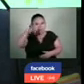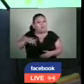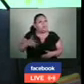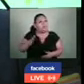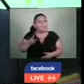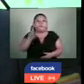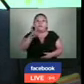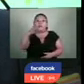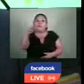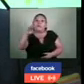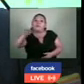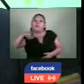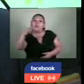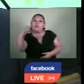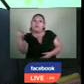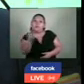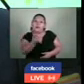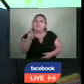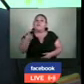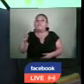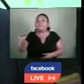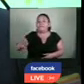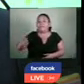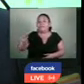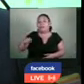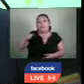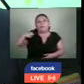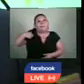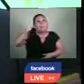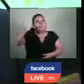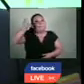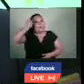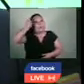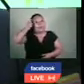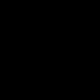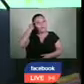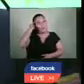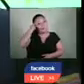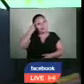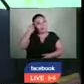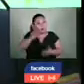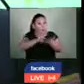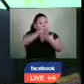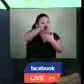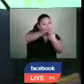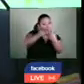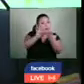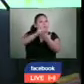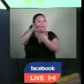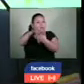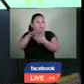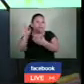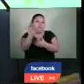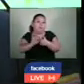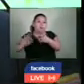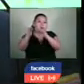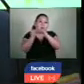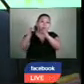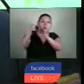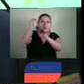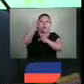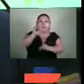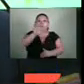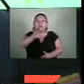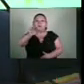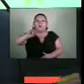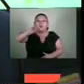alrededor de los 100 mil empleos. Y estimamos pues que si todos estos proyectos vienen, vamos a tener un incremento de por lo menos